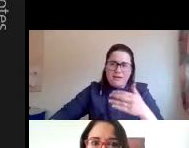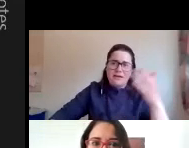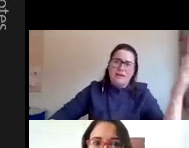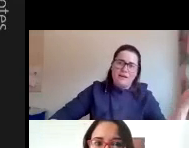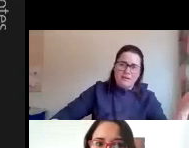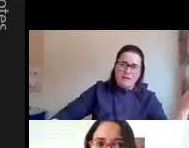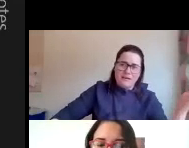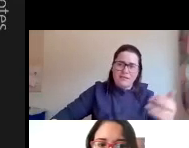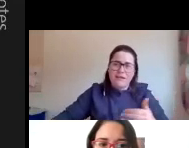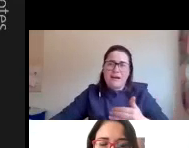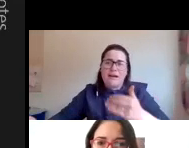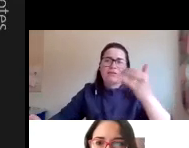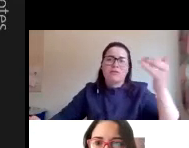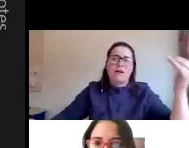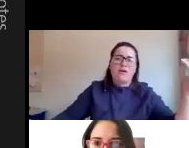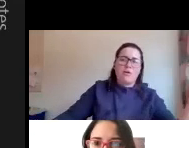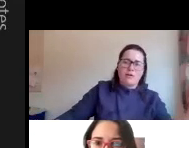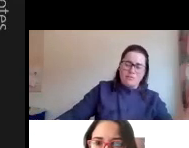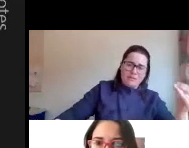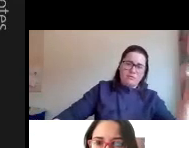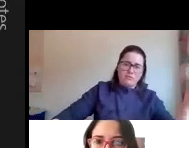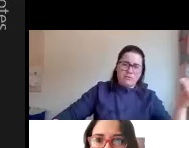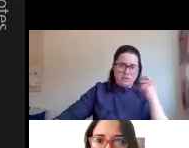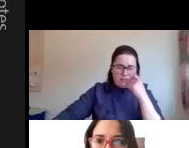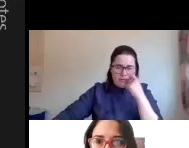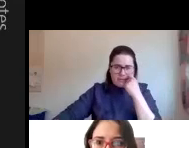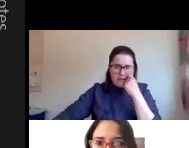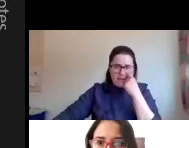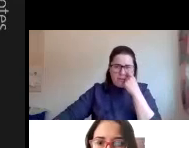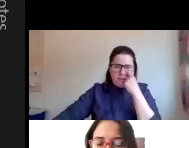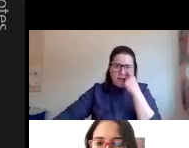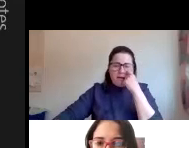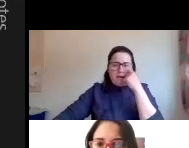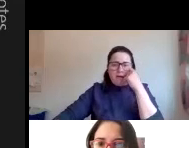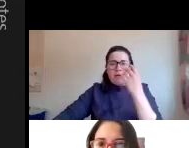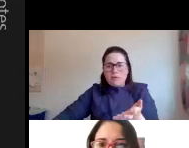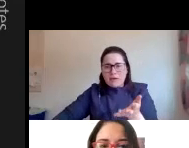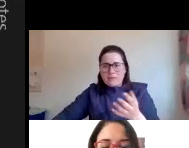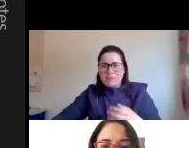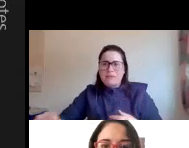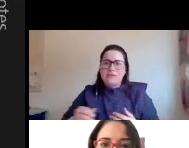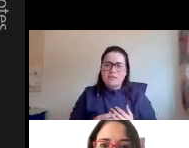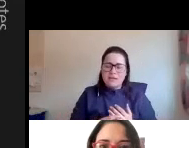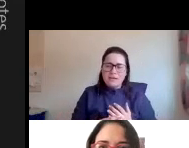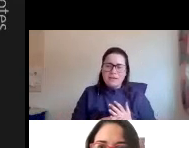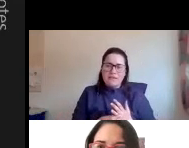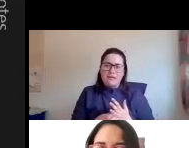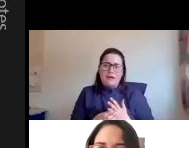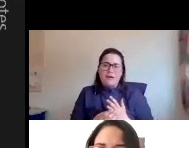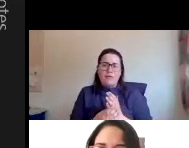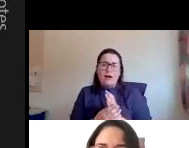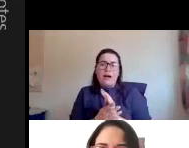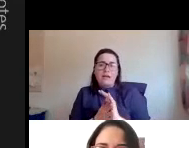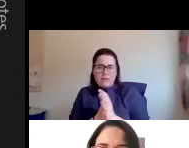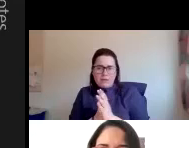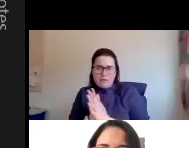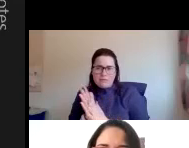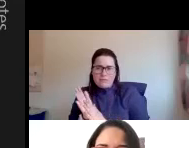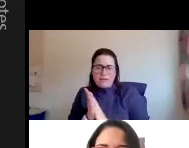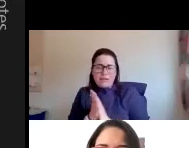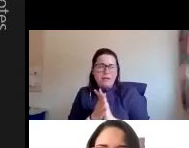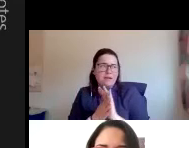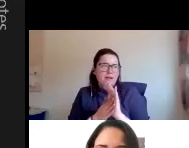ya a irse al otro lado de lo más eutrófico que puede estar el lago. Luego veamos Petén-Itzá, que es el lago